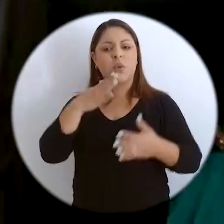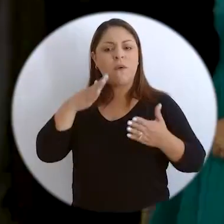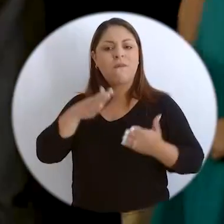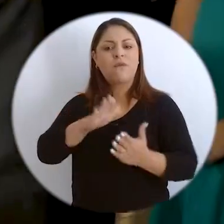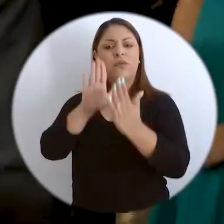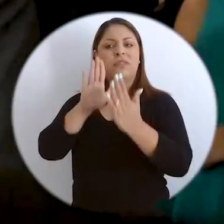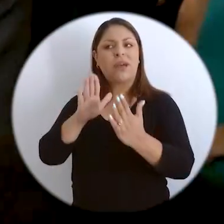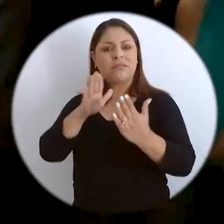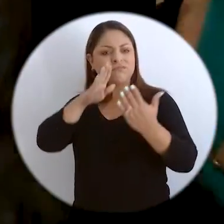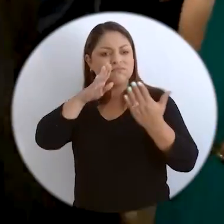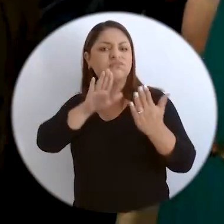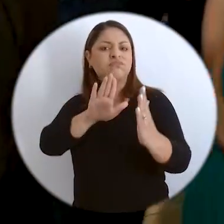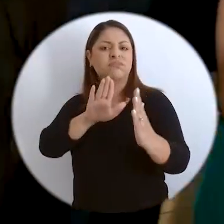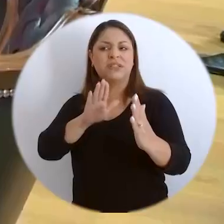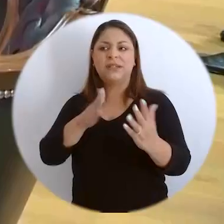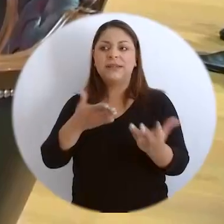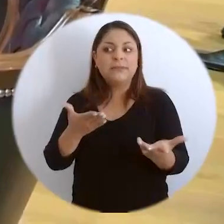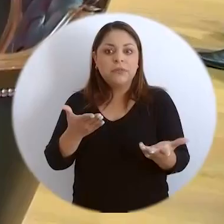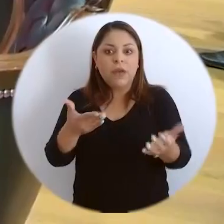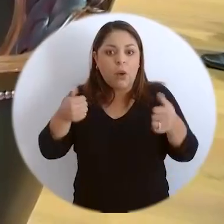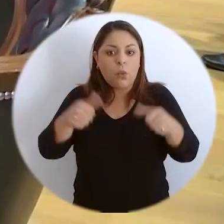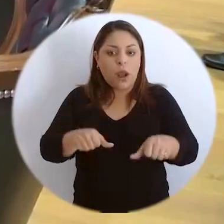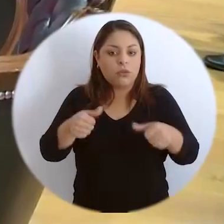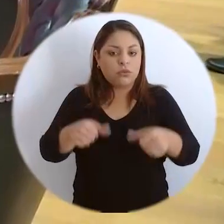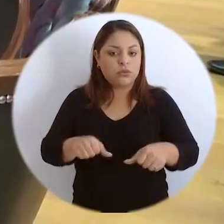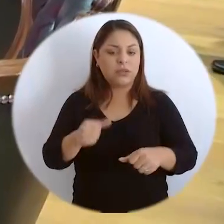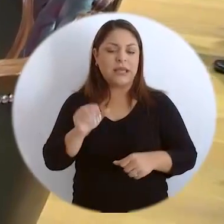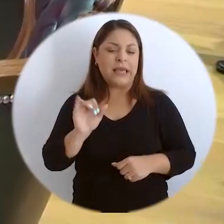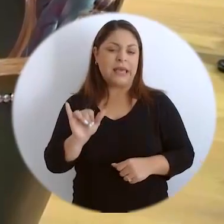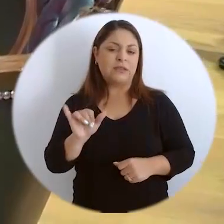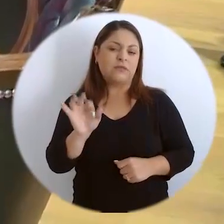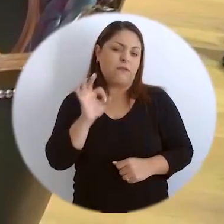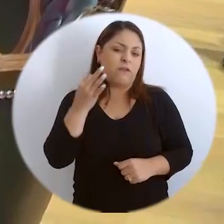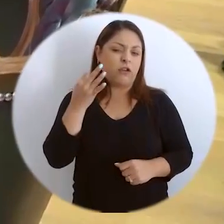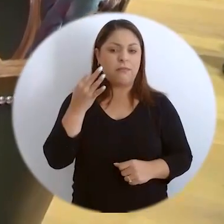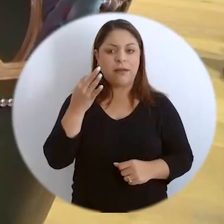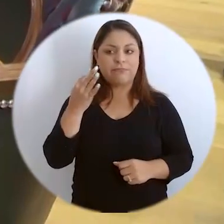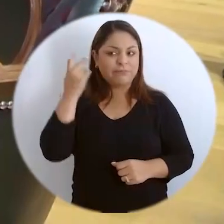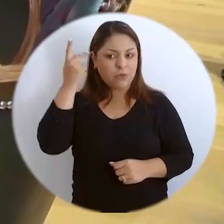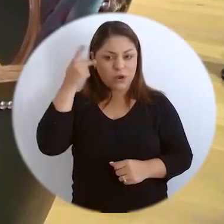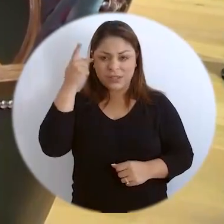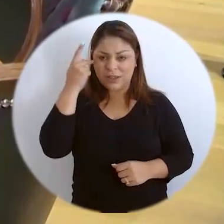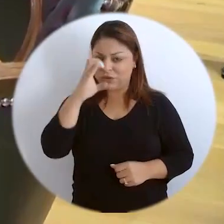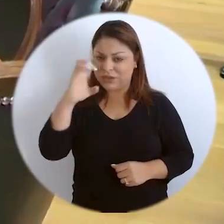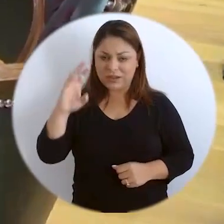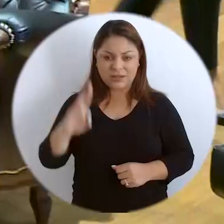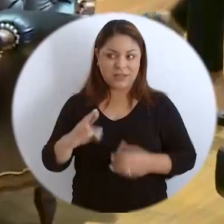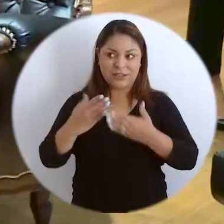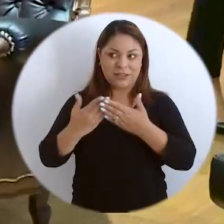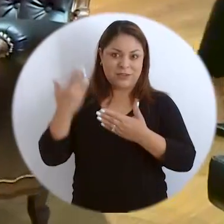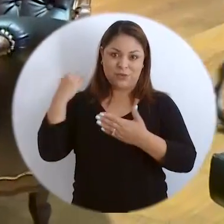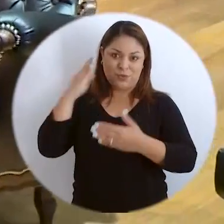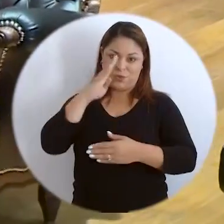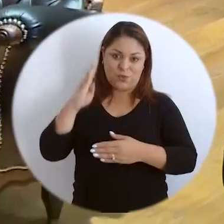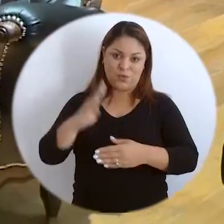la política costarricense no estaba de alguna manera acostumbrado. Es un estilo que rompe con la